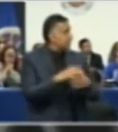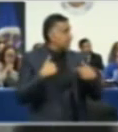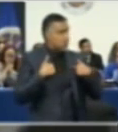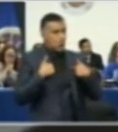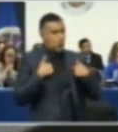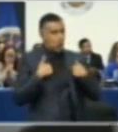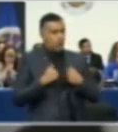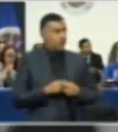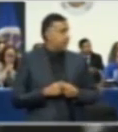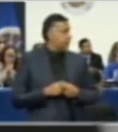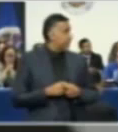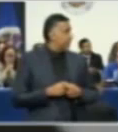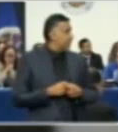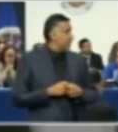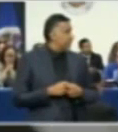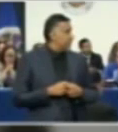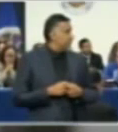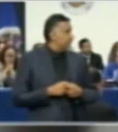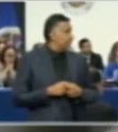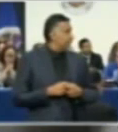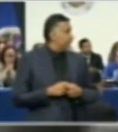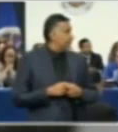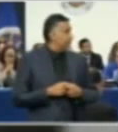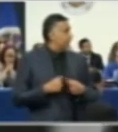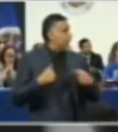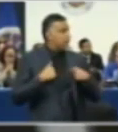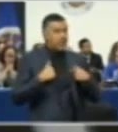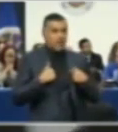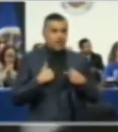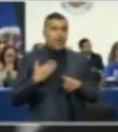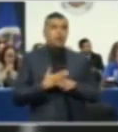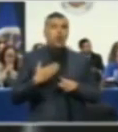no. A mí me molesta,